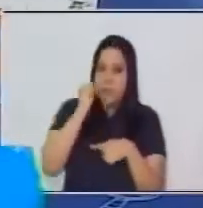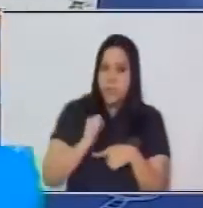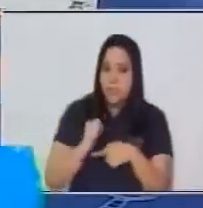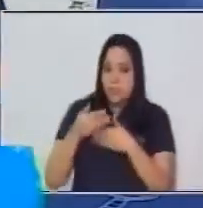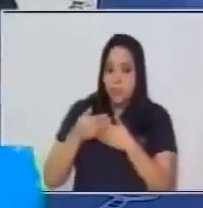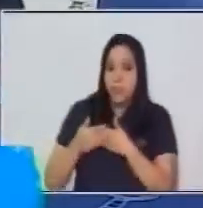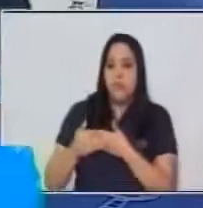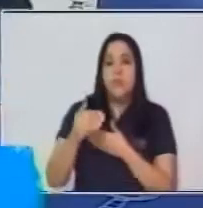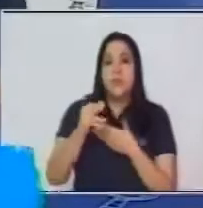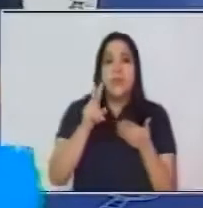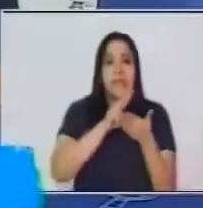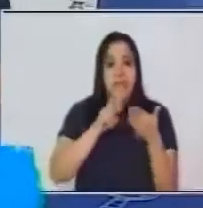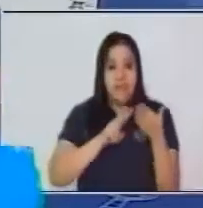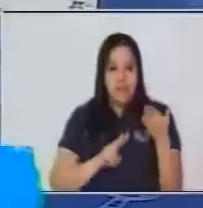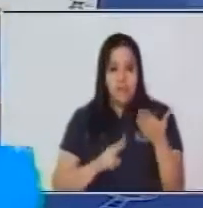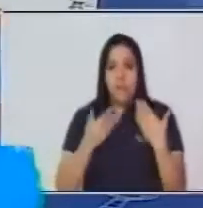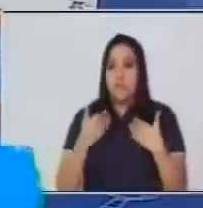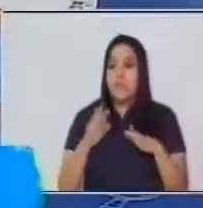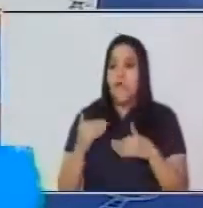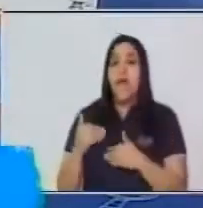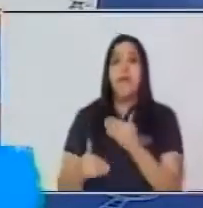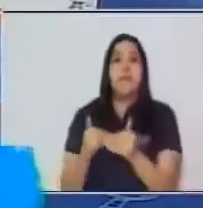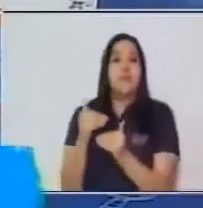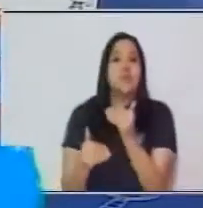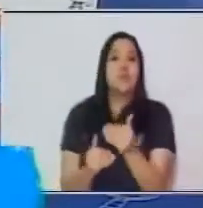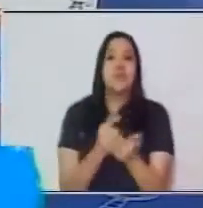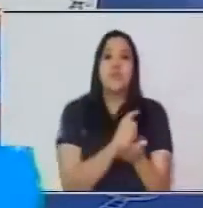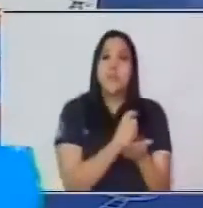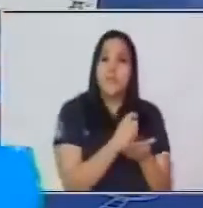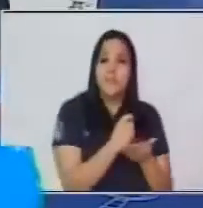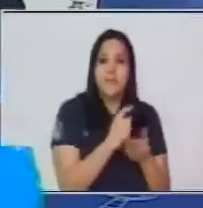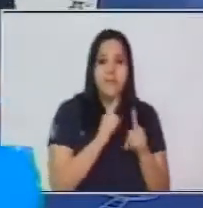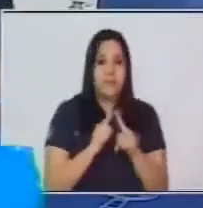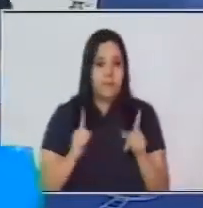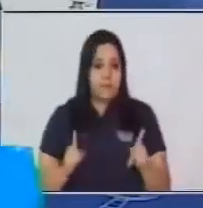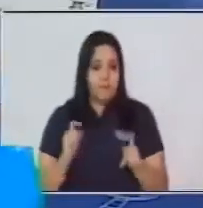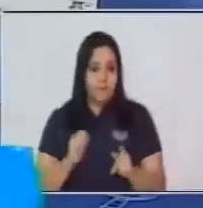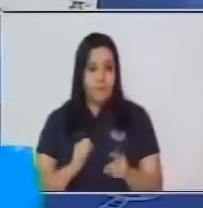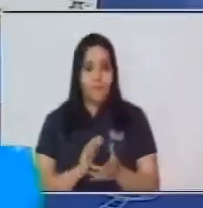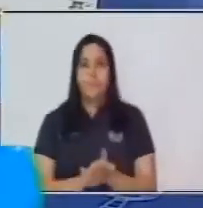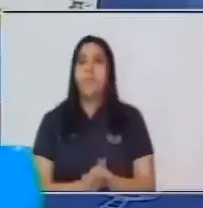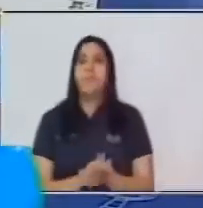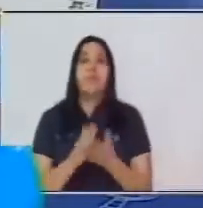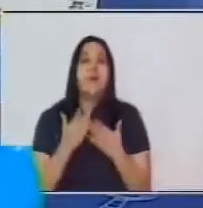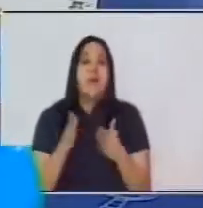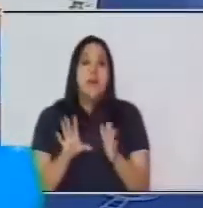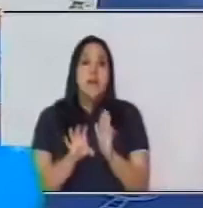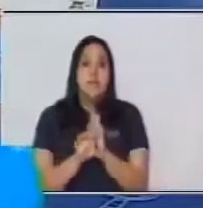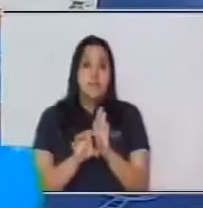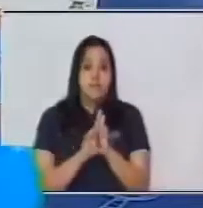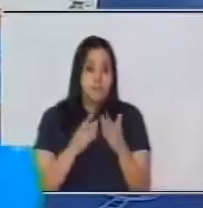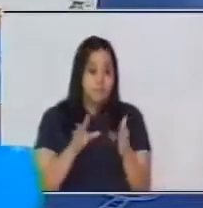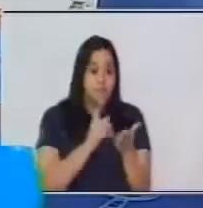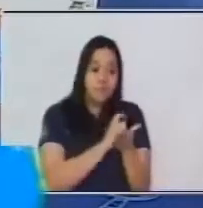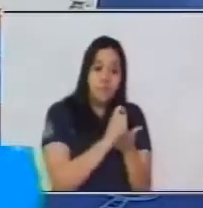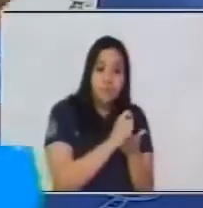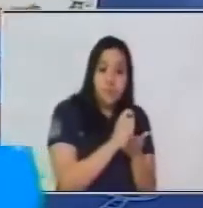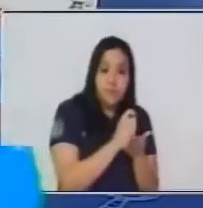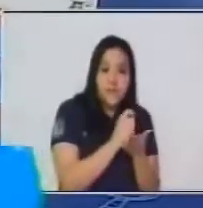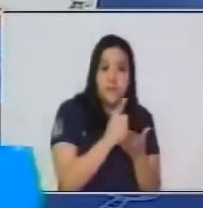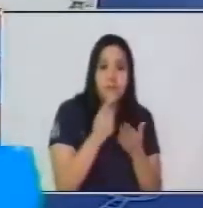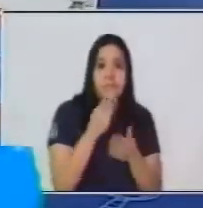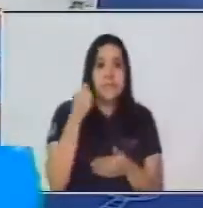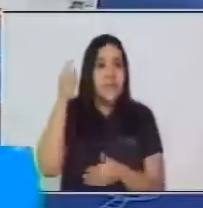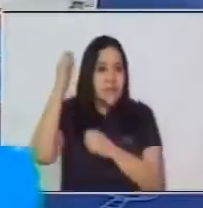partir de la lectura, es decir, ya el proceso de escritura. Entonces, ¿ya escribiste acerca del reportaje? ¿Qué es lo